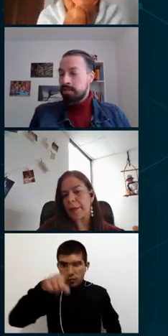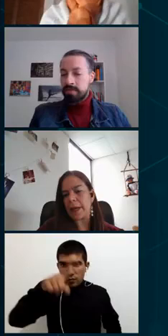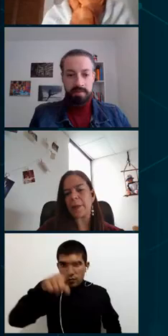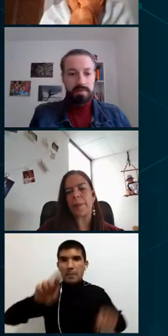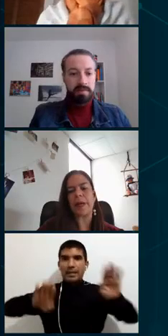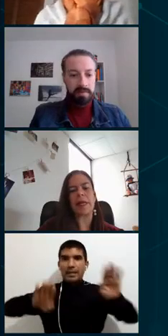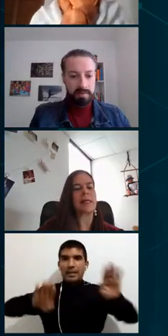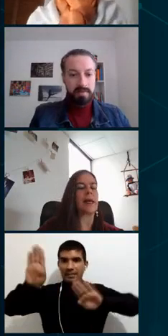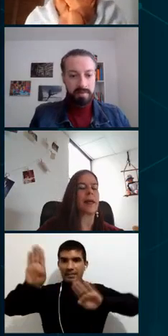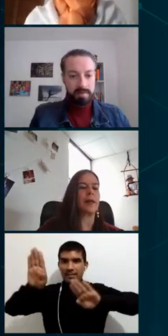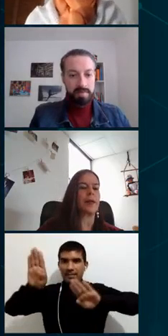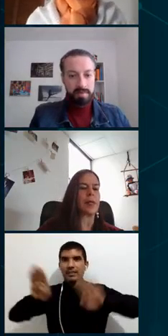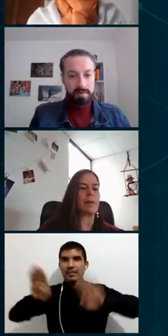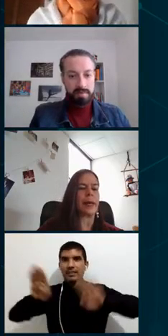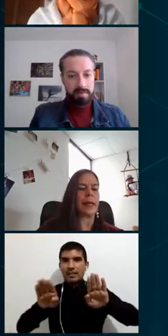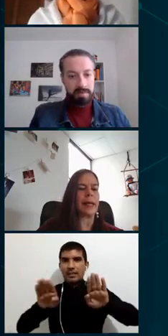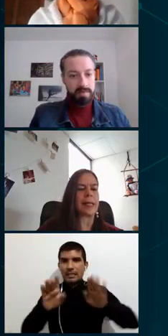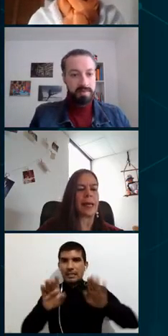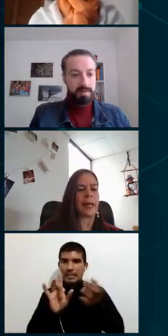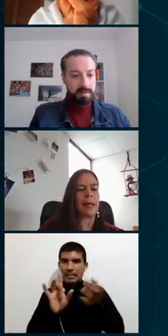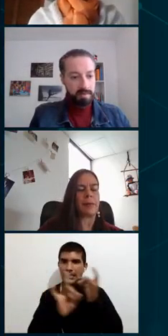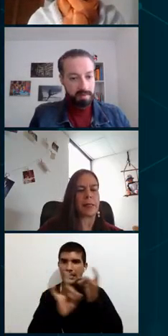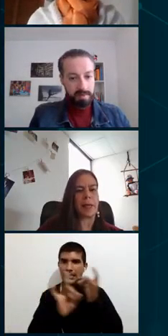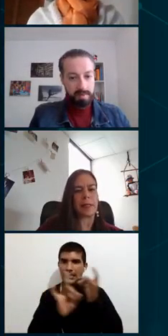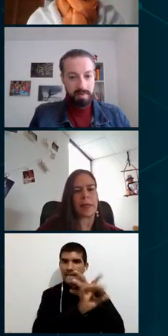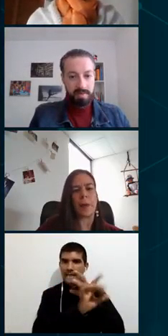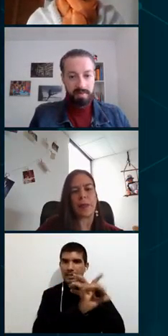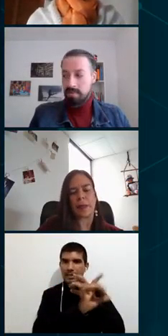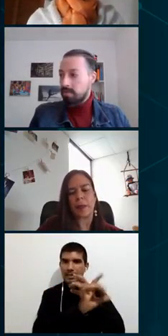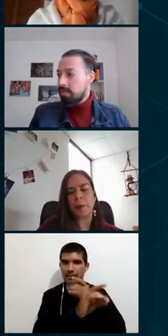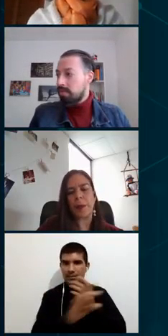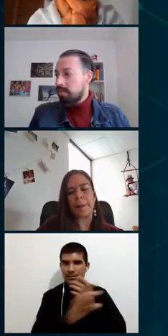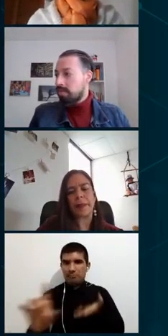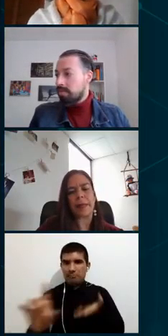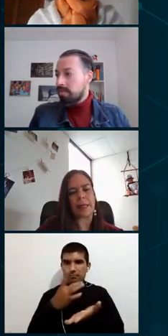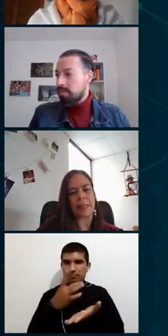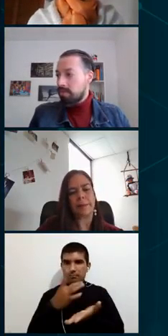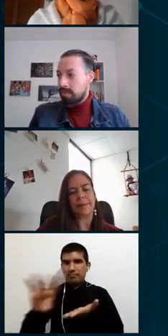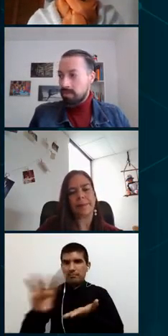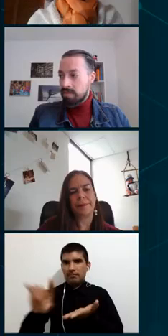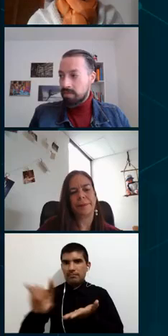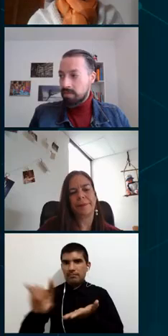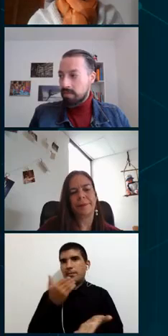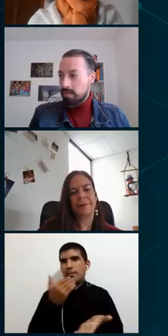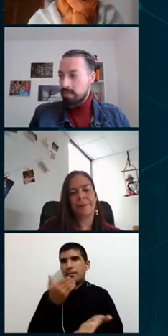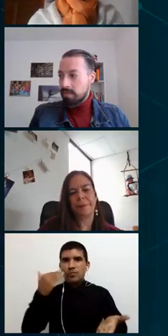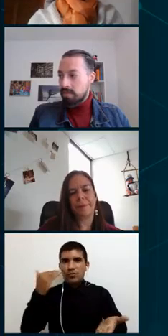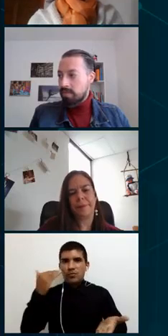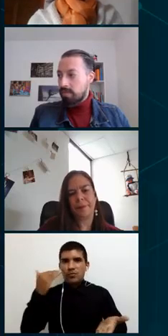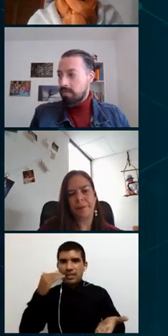a escribir. Puede ser que entonces María sale del almacén y se encuentra con una pantalla.